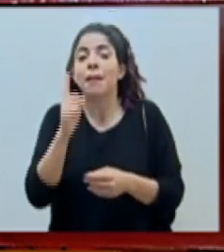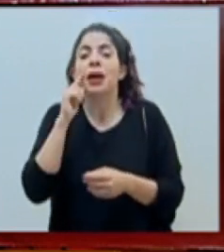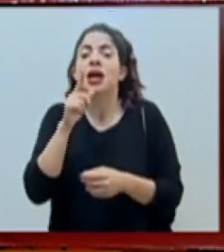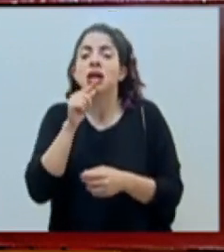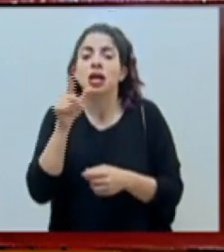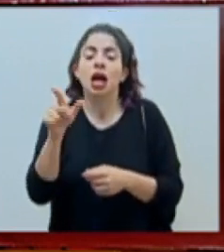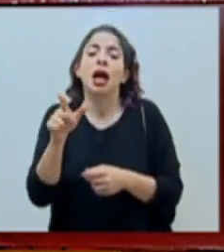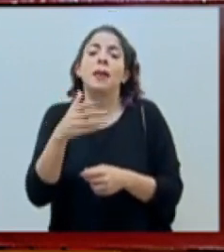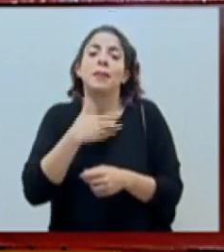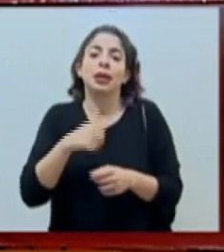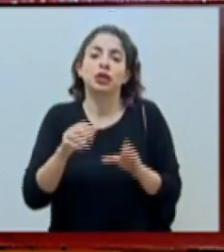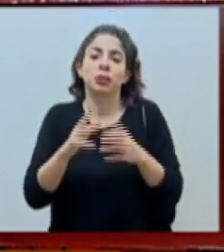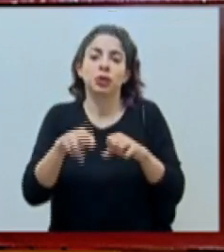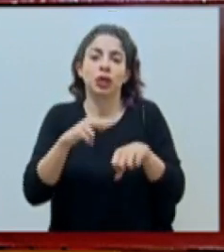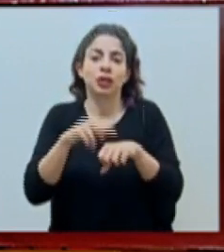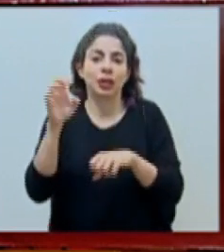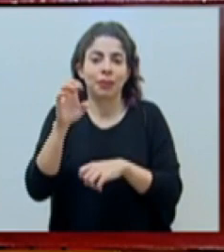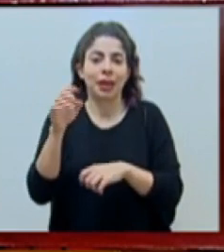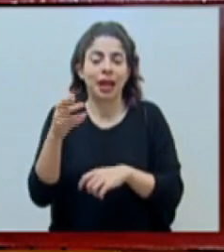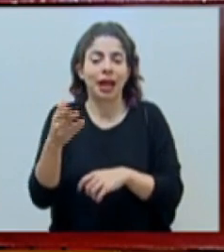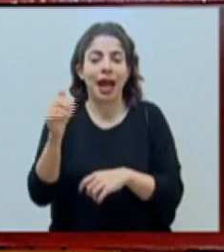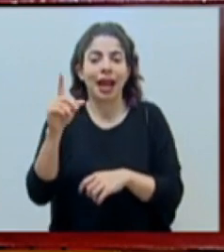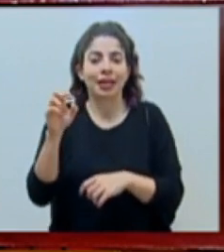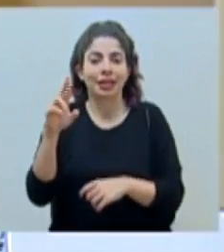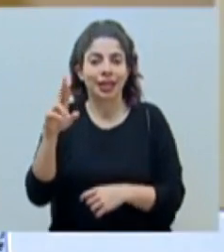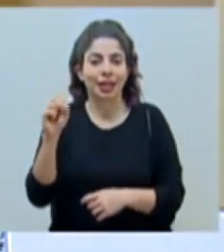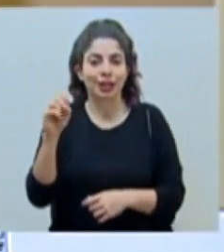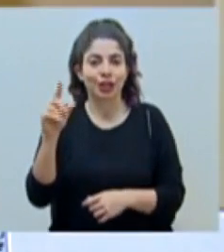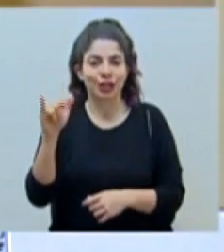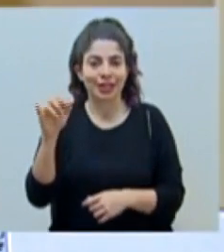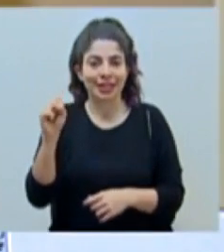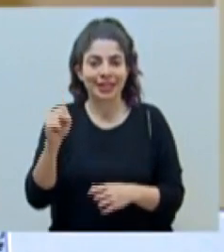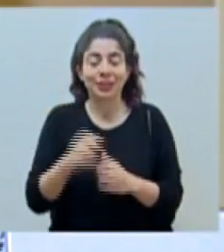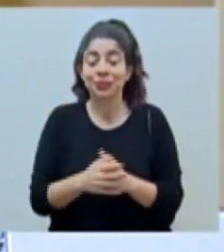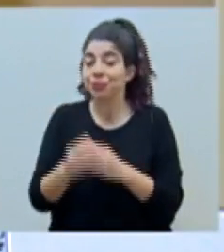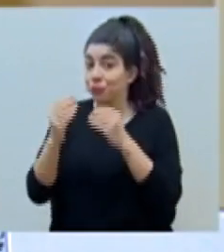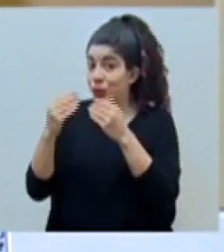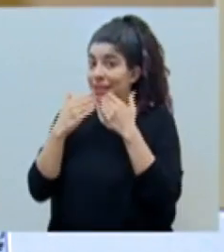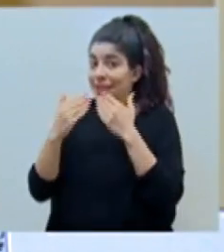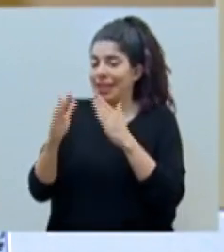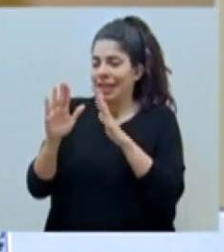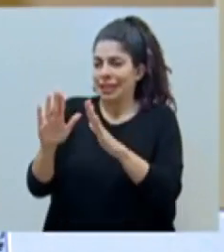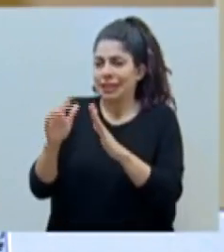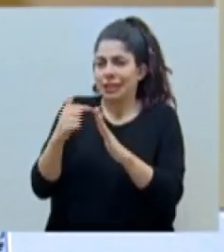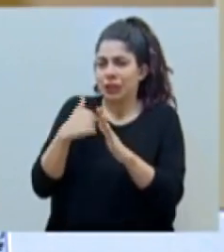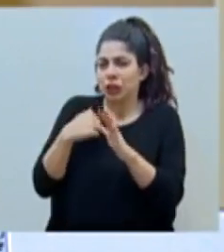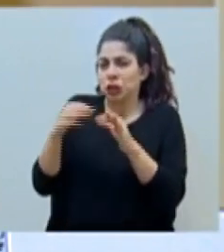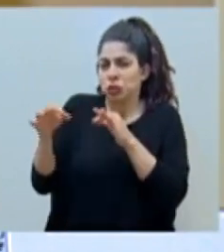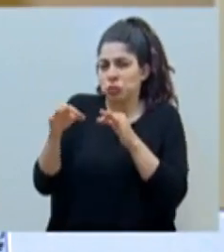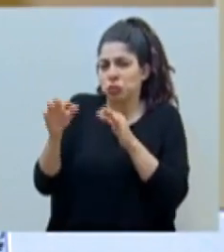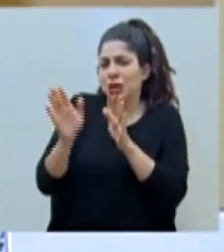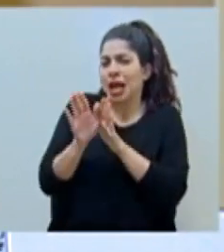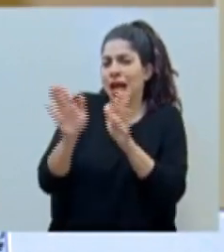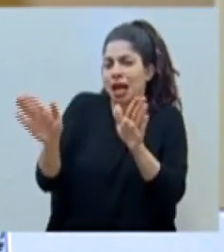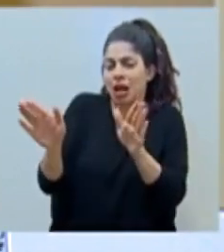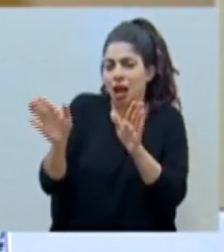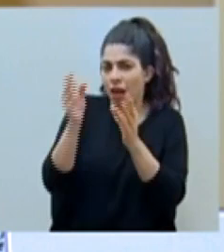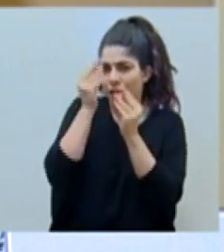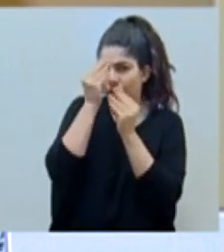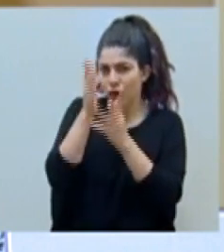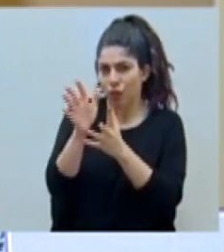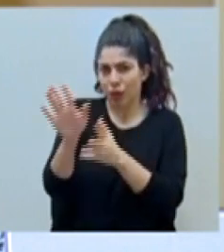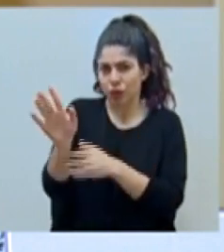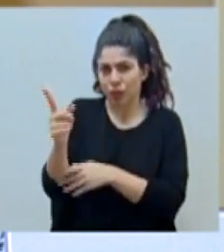la Comisión Nacional de Emergencias, el señor Alexander Solís. Muchas gracias. Yo voy a mencionar algunos aspectos muy generales de